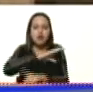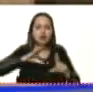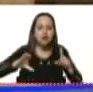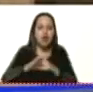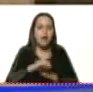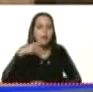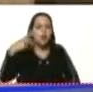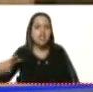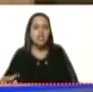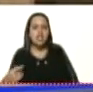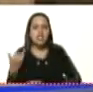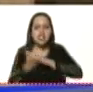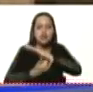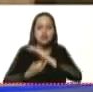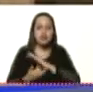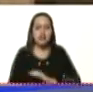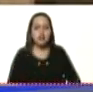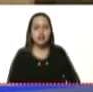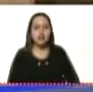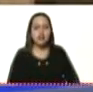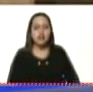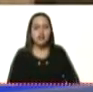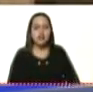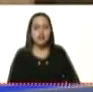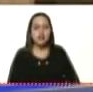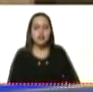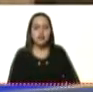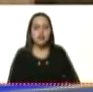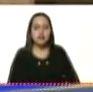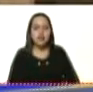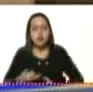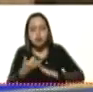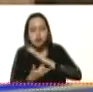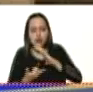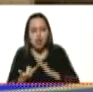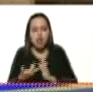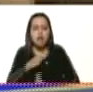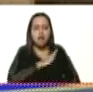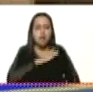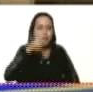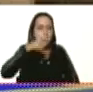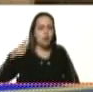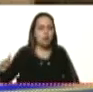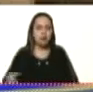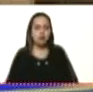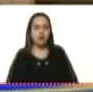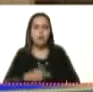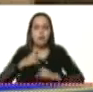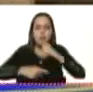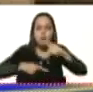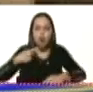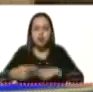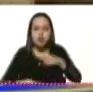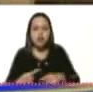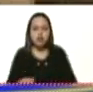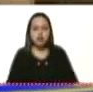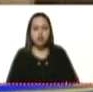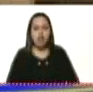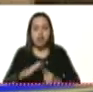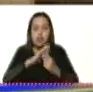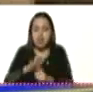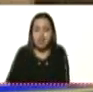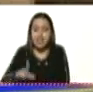institucional, republicana, de un pueblo entero? Son procesos de hegemonía y